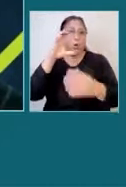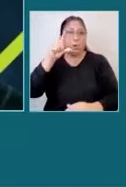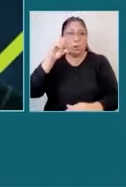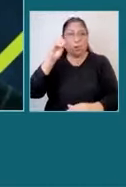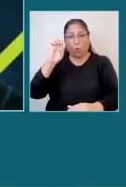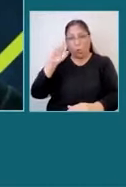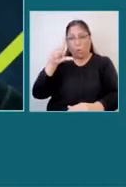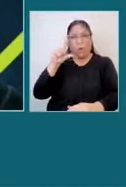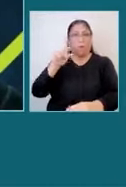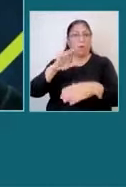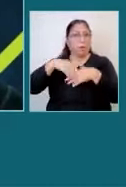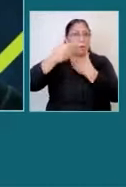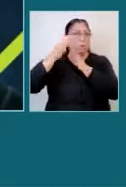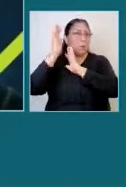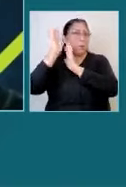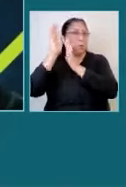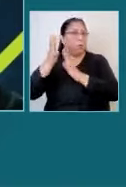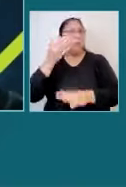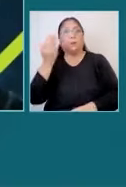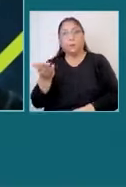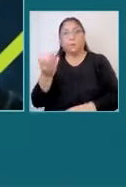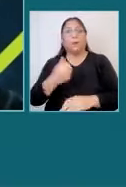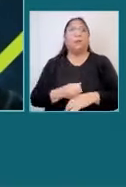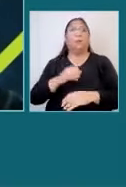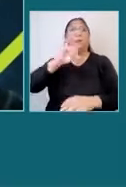siguiente ponencia. Joaquín Morix, adelante.